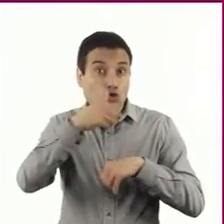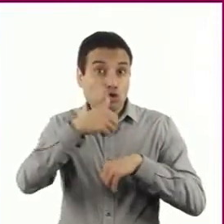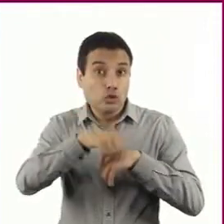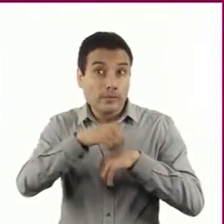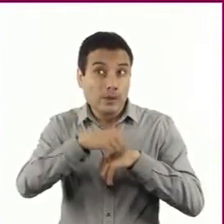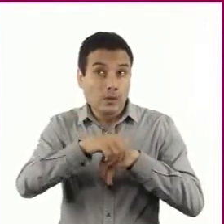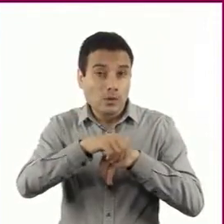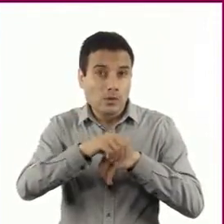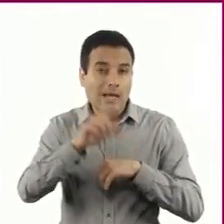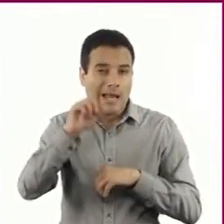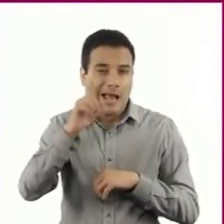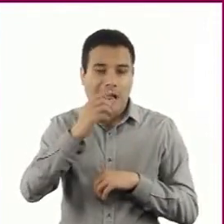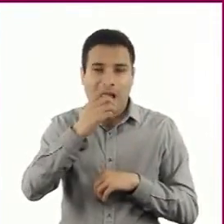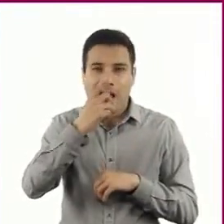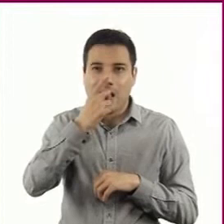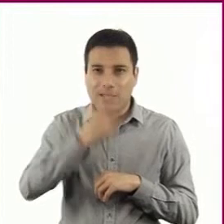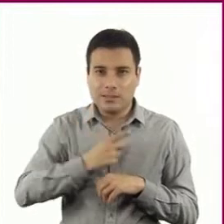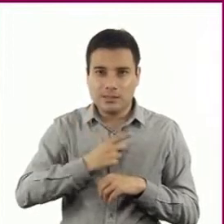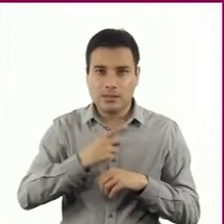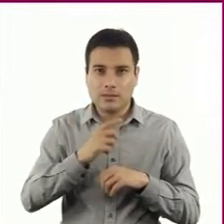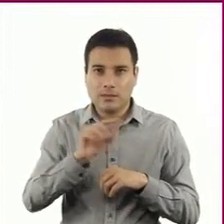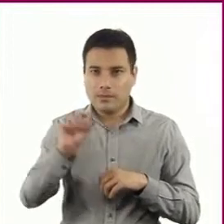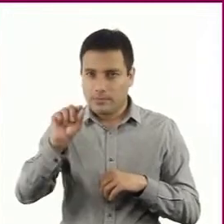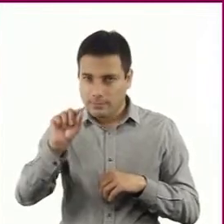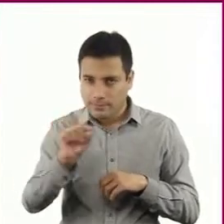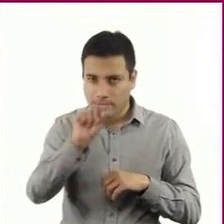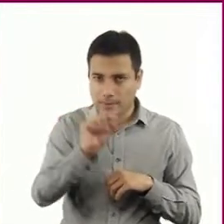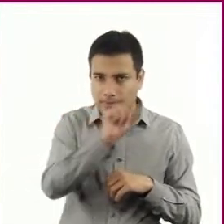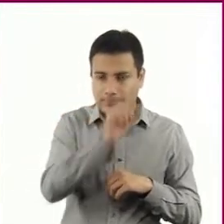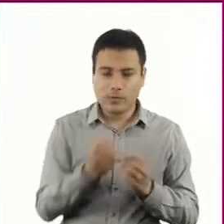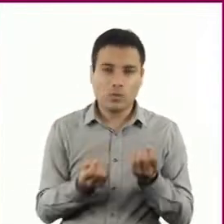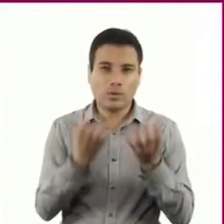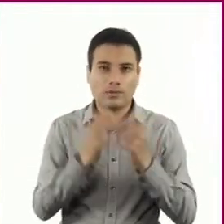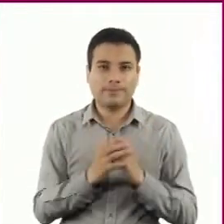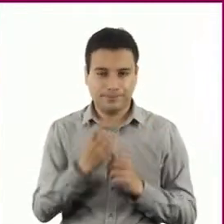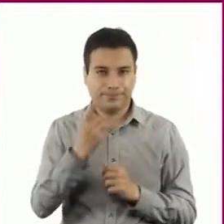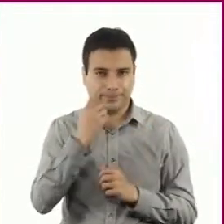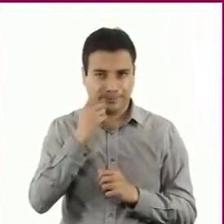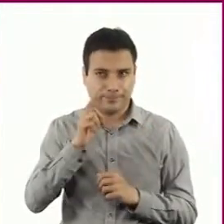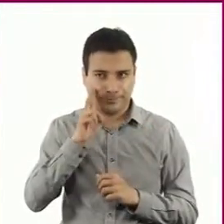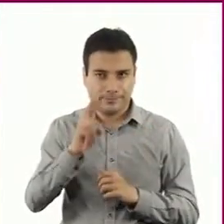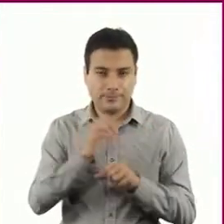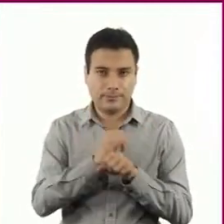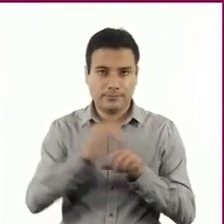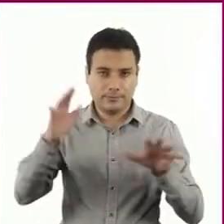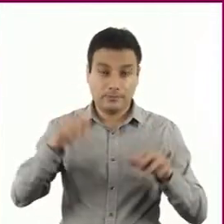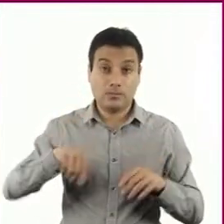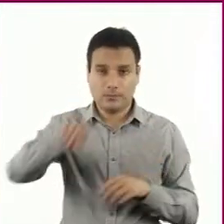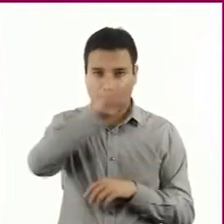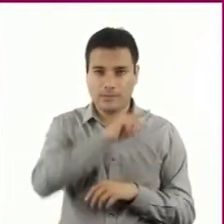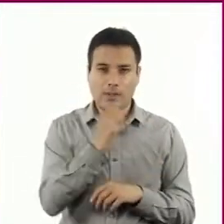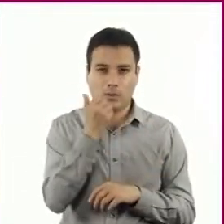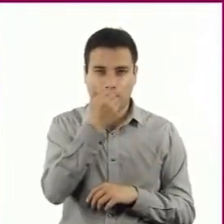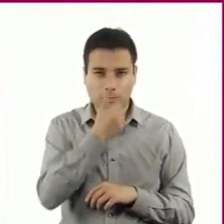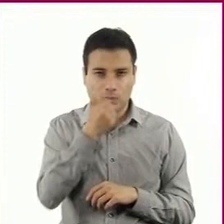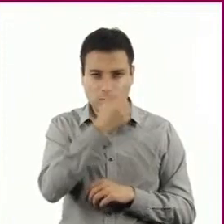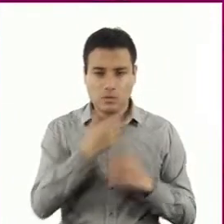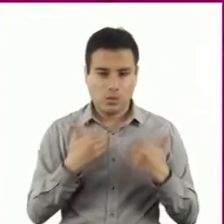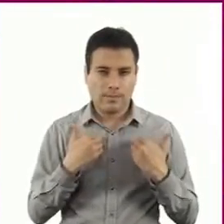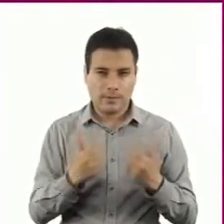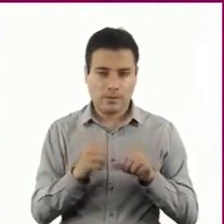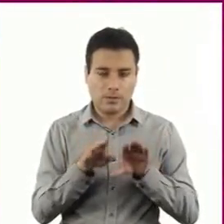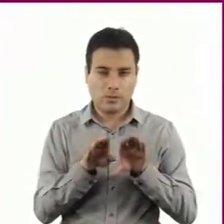en lo correcto, Leslie. Pero veamos la siguiente información para que las y los estudiantes en casa comprendan por qué sucede lo